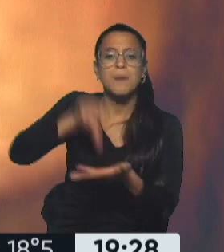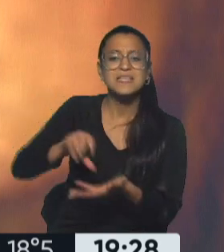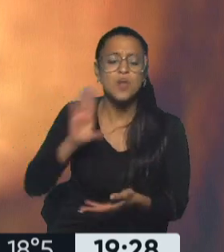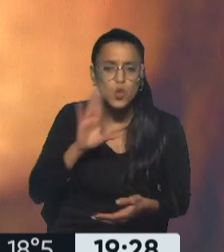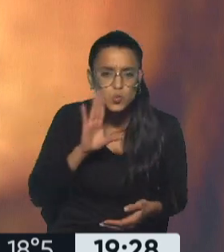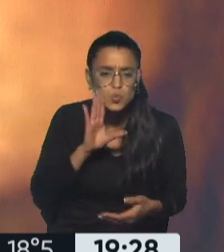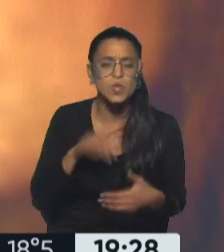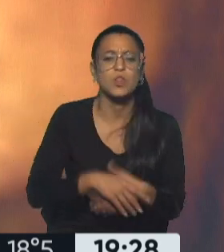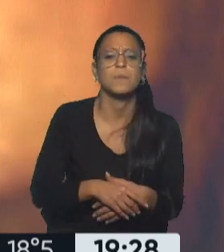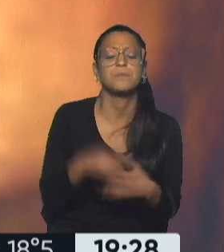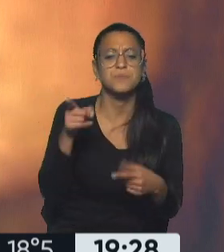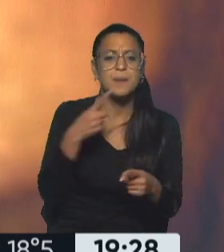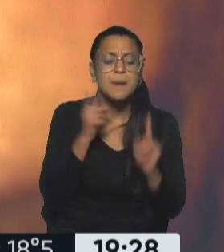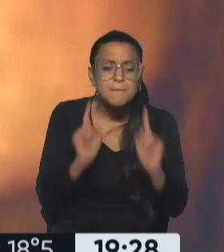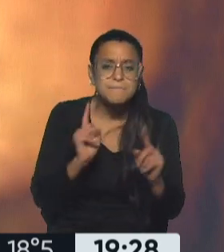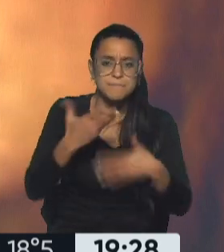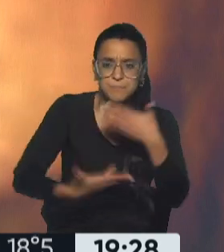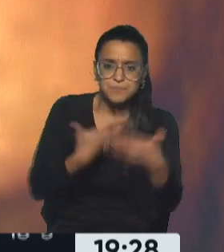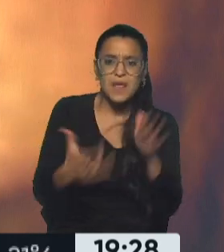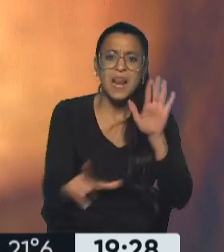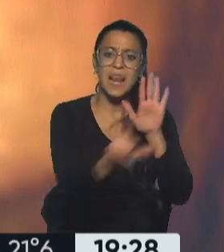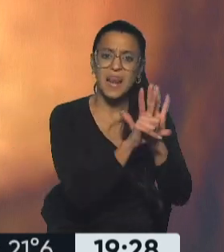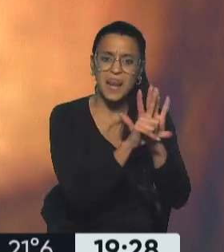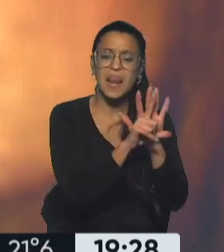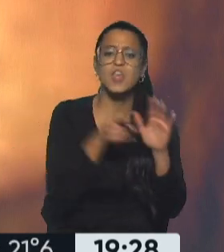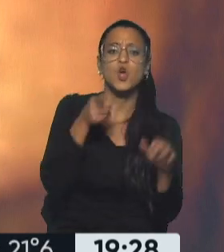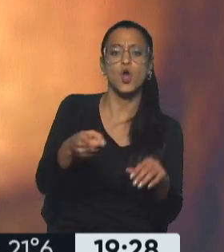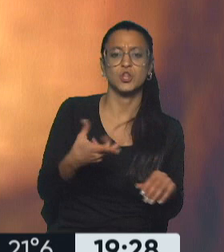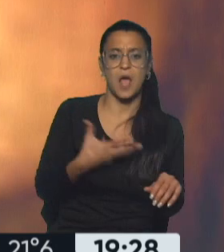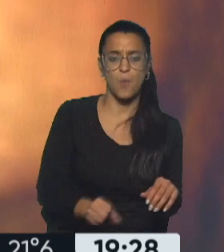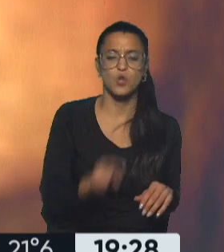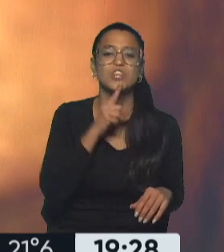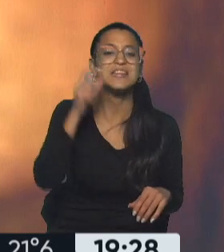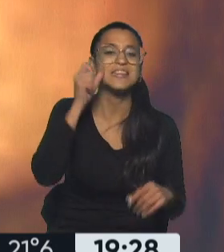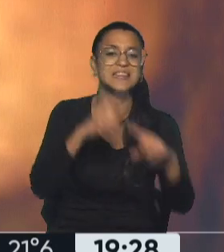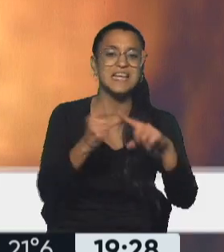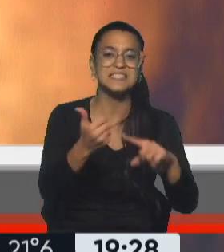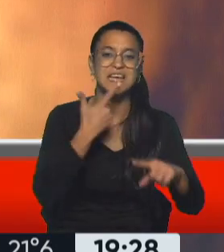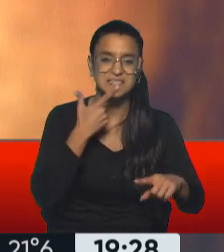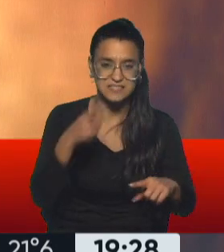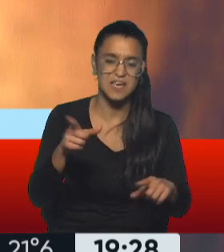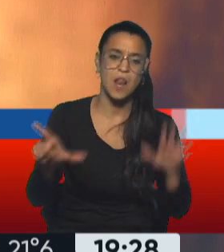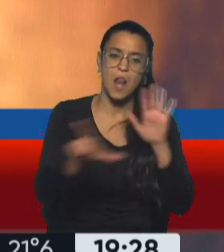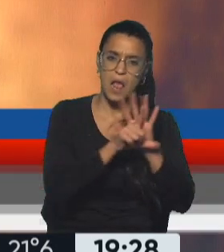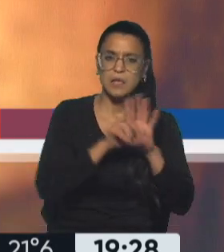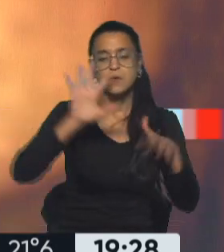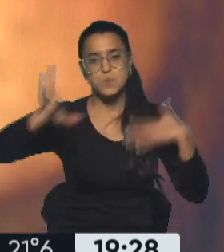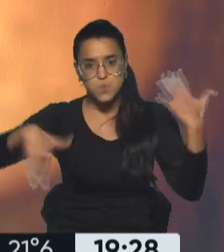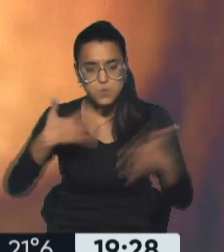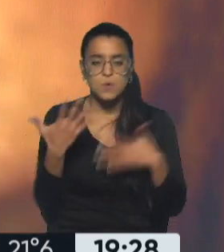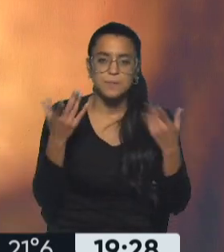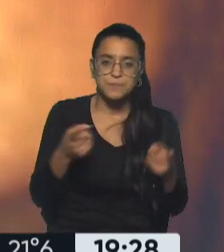Unidos. A la par de la puesta en marcha de la ley antiaborto en Texas, controvertida ley por cierto, se